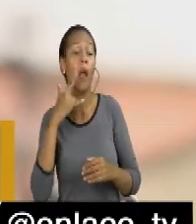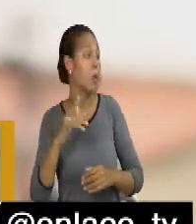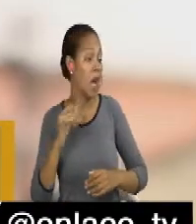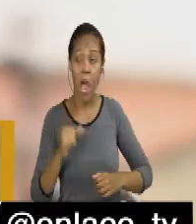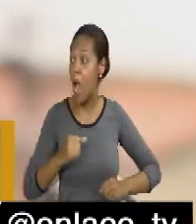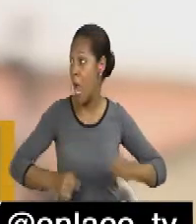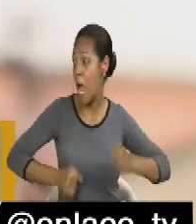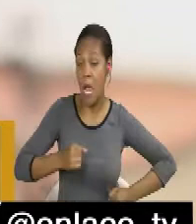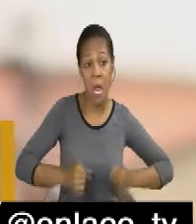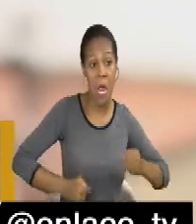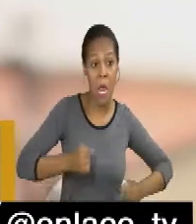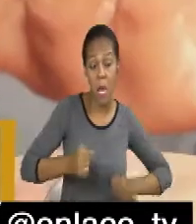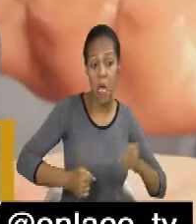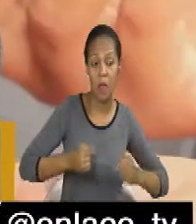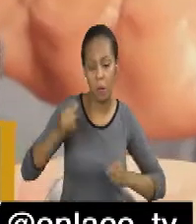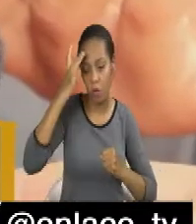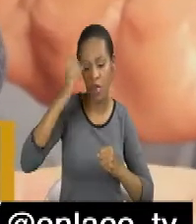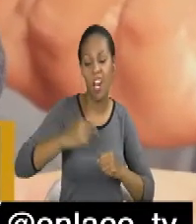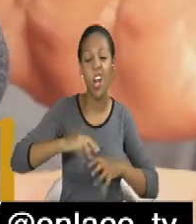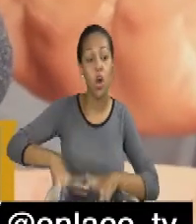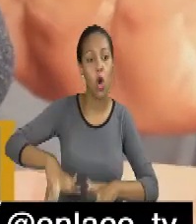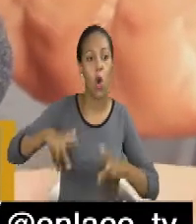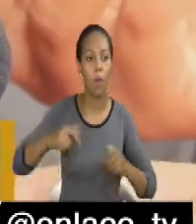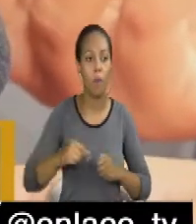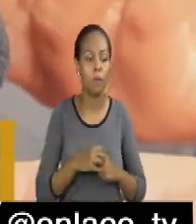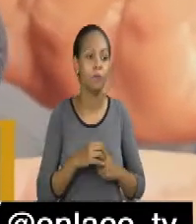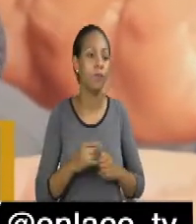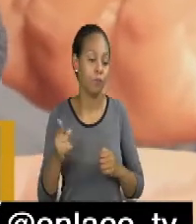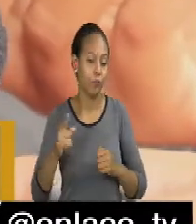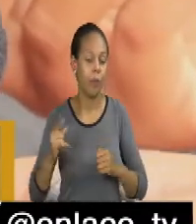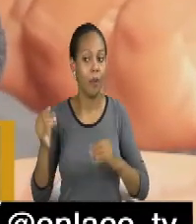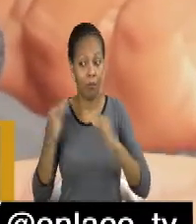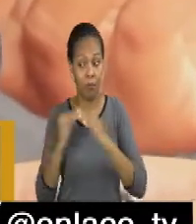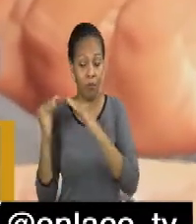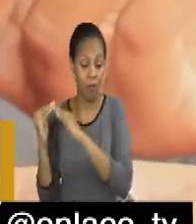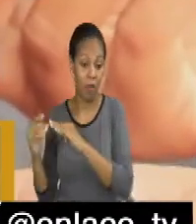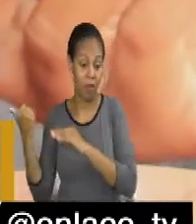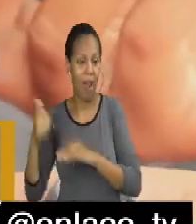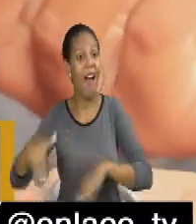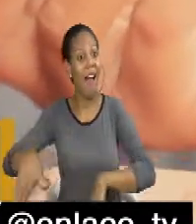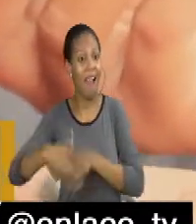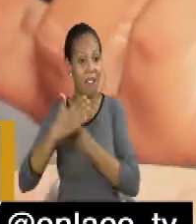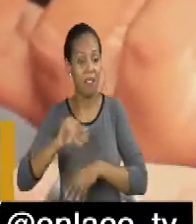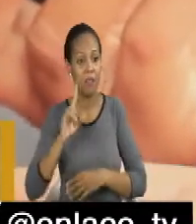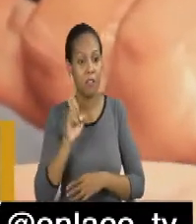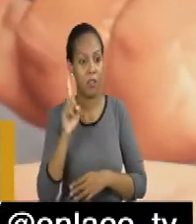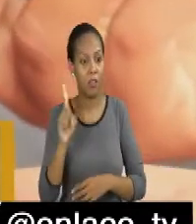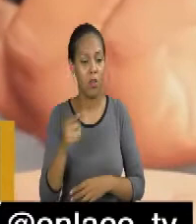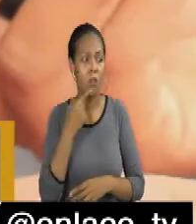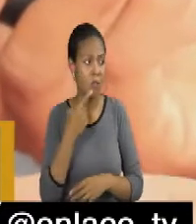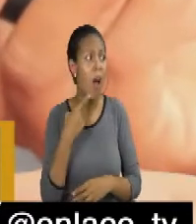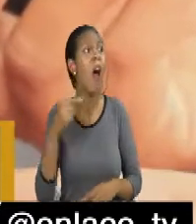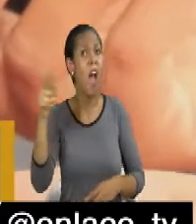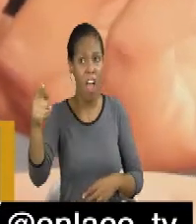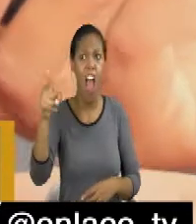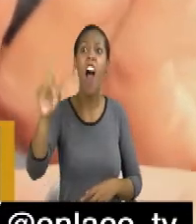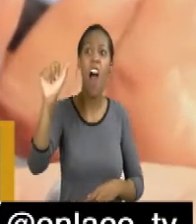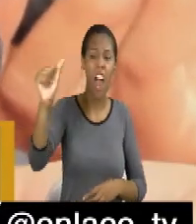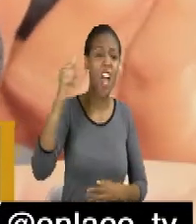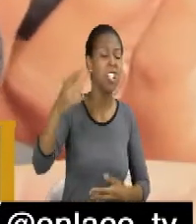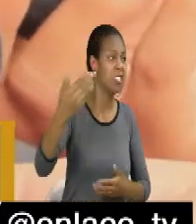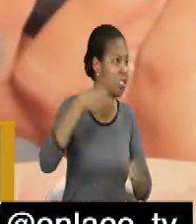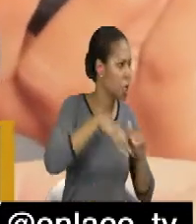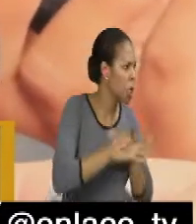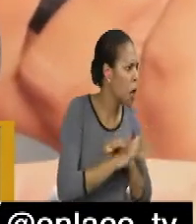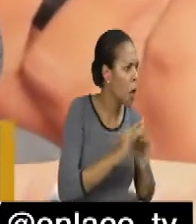donde había ingresado a robar. Vecinos de la parte de atrás de la calle 61, esto nos decían que ella había entrado a la casa. Supuestamente que le